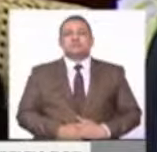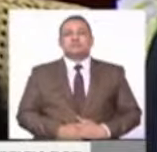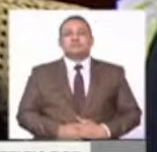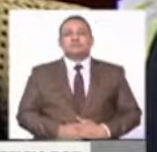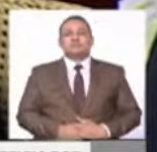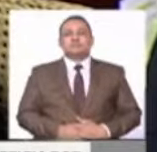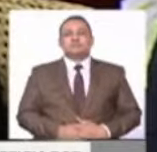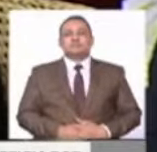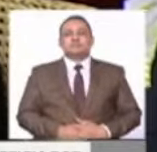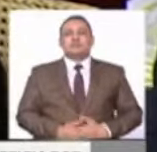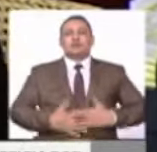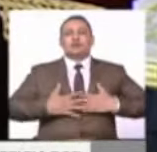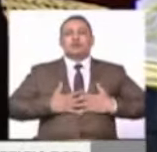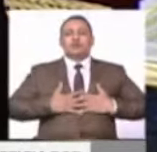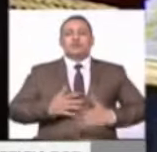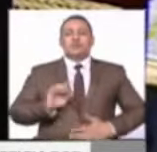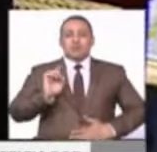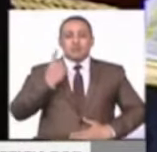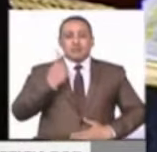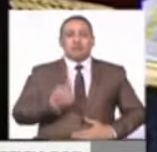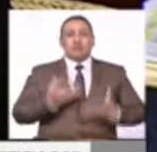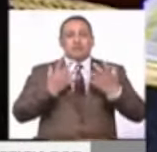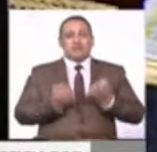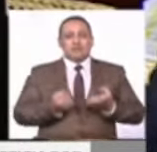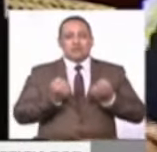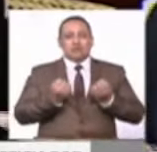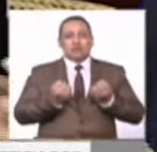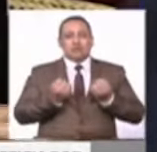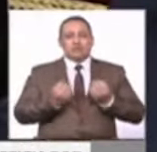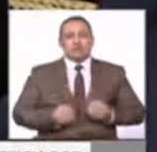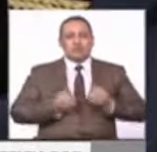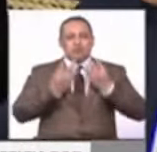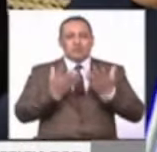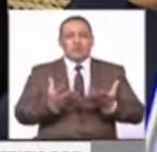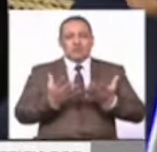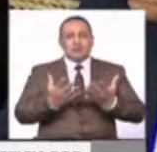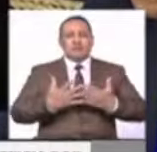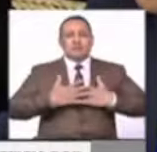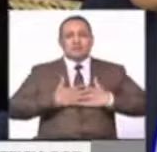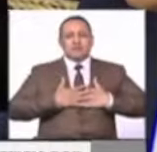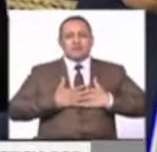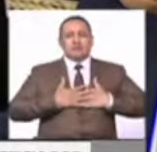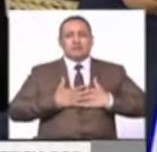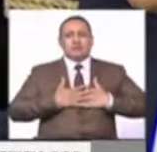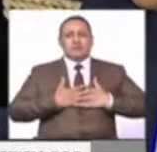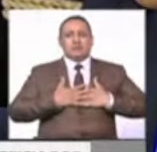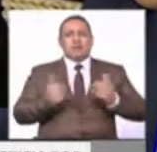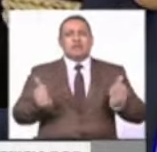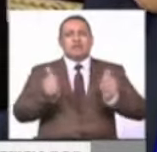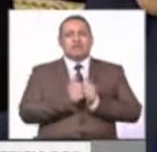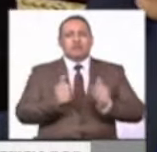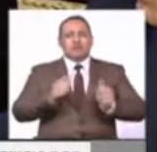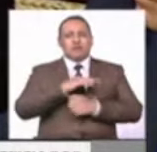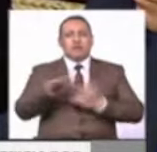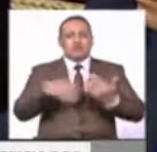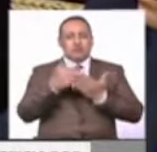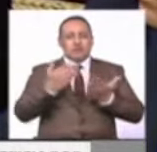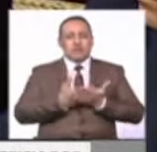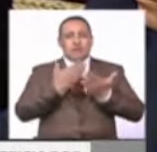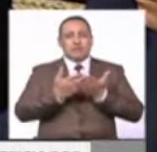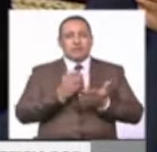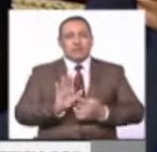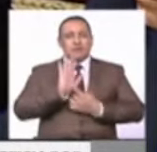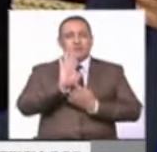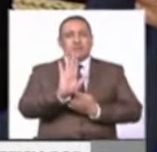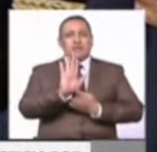congresistas yo primero quiero expresar mi adhesión a todos los argumentos ya advertidos